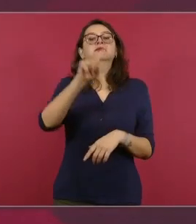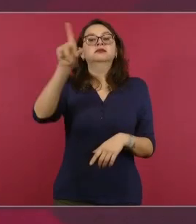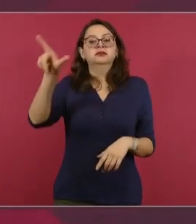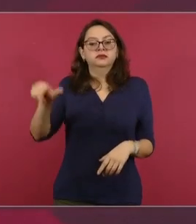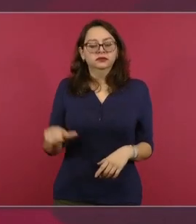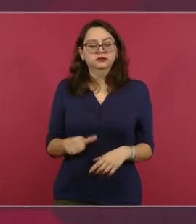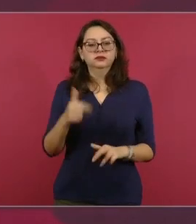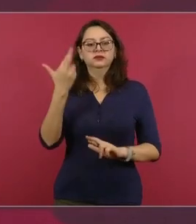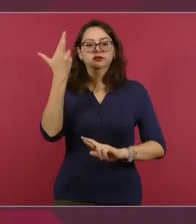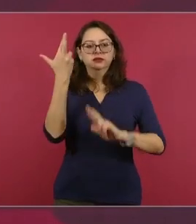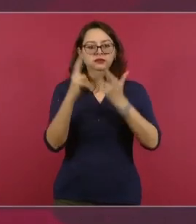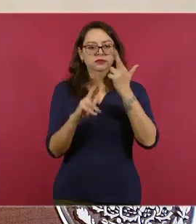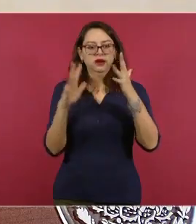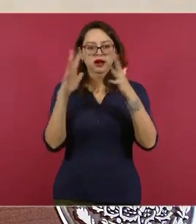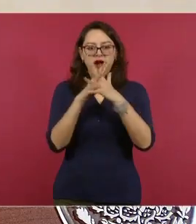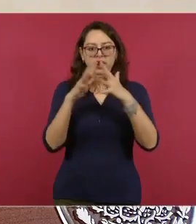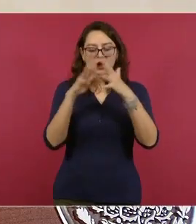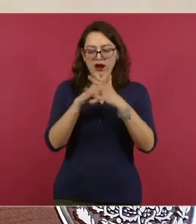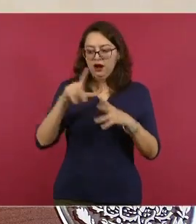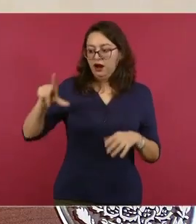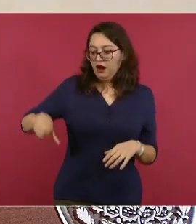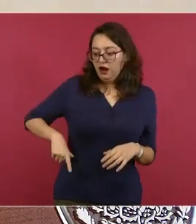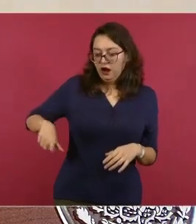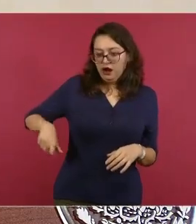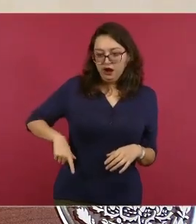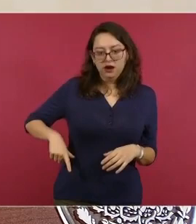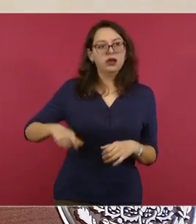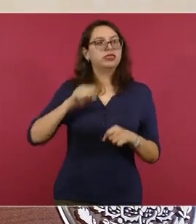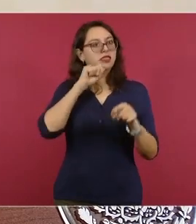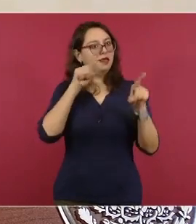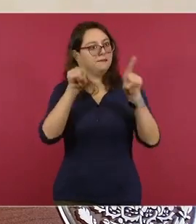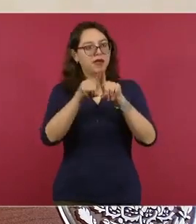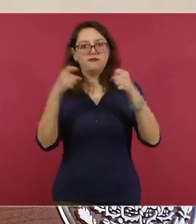posrevolucionarios lo mismo, hasta que llegó Salinas y